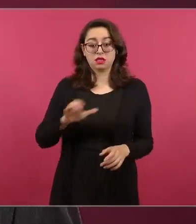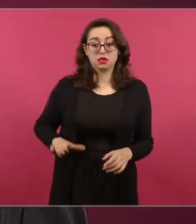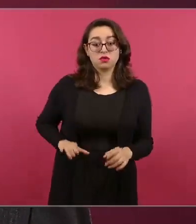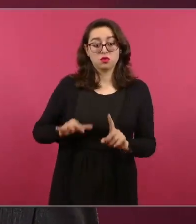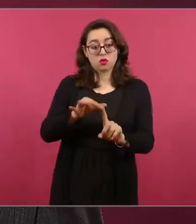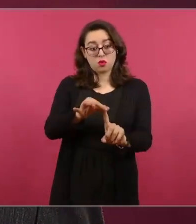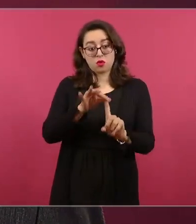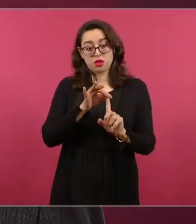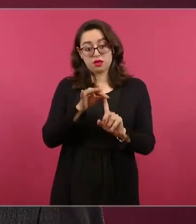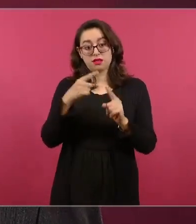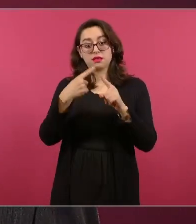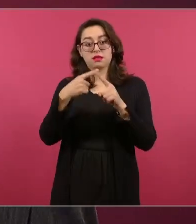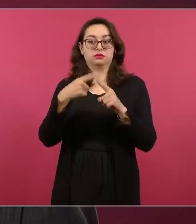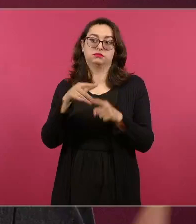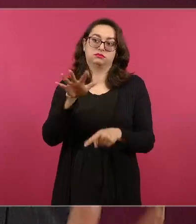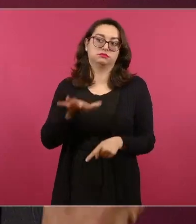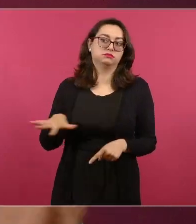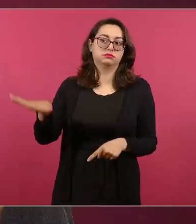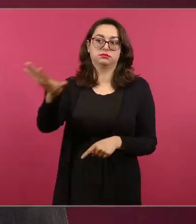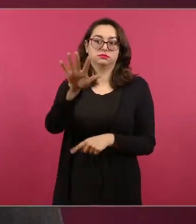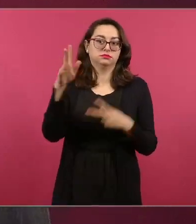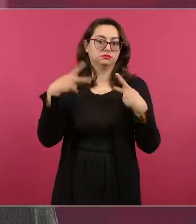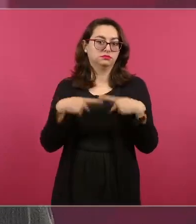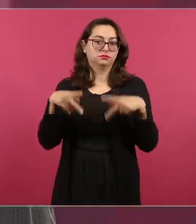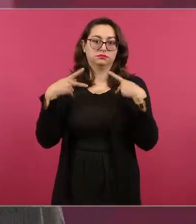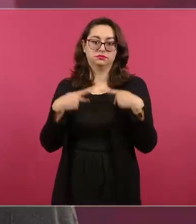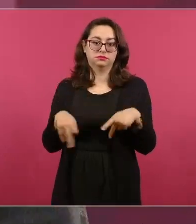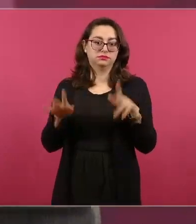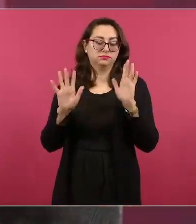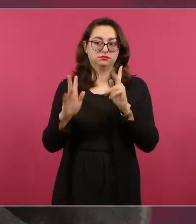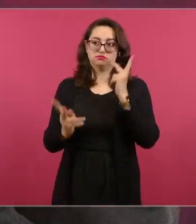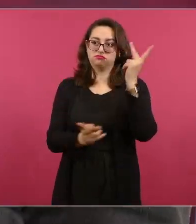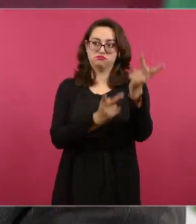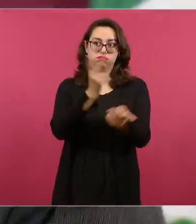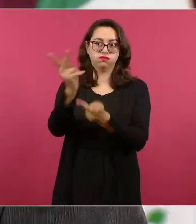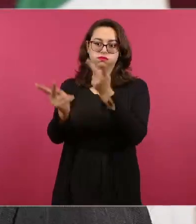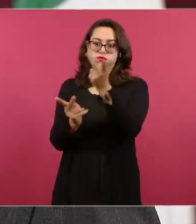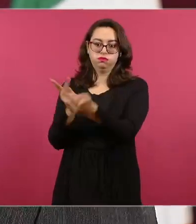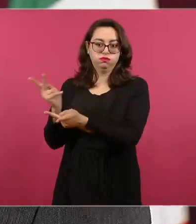Entonces, así se resolvió